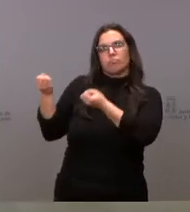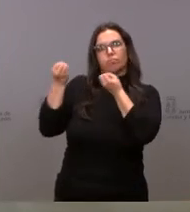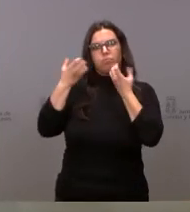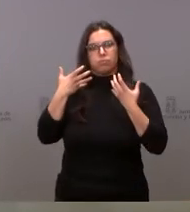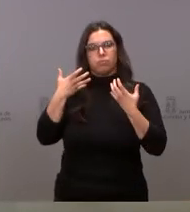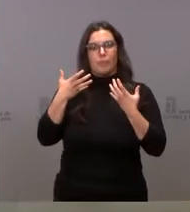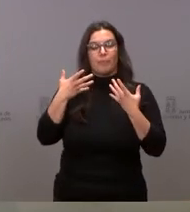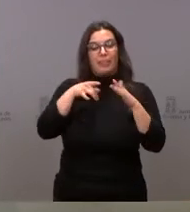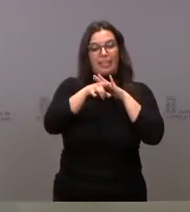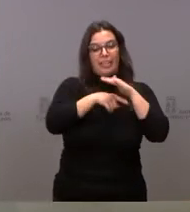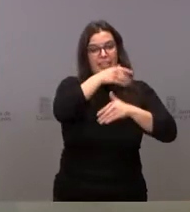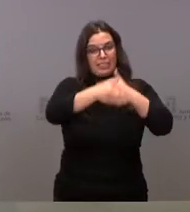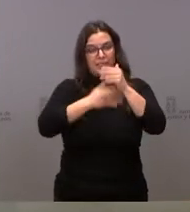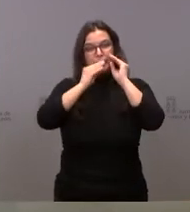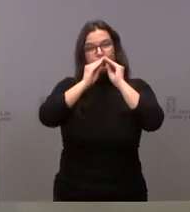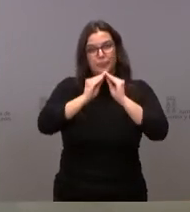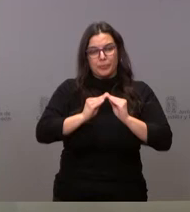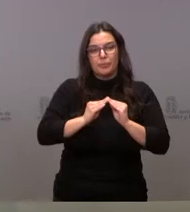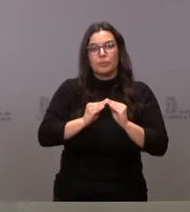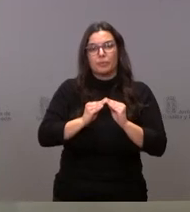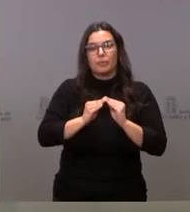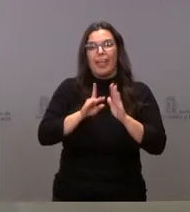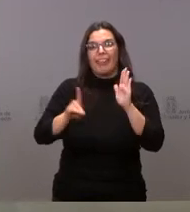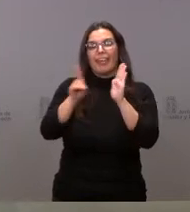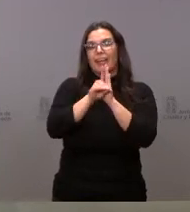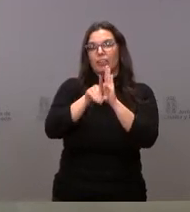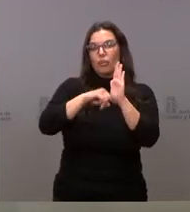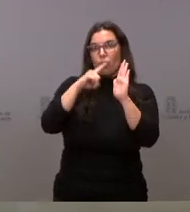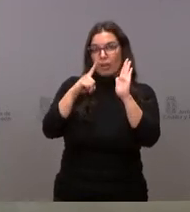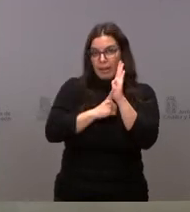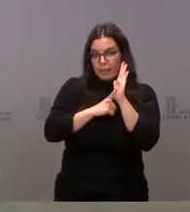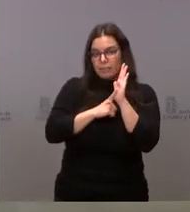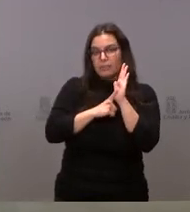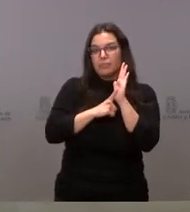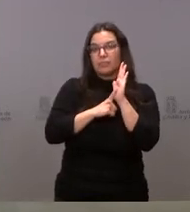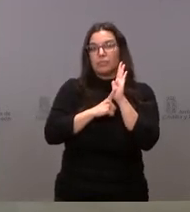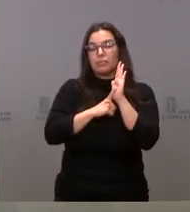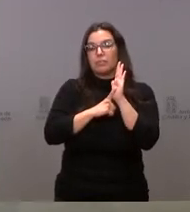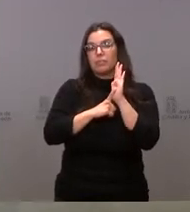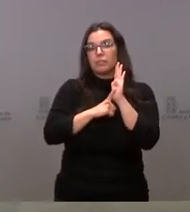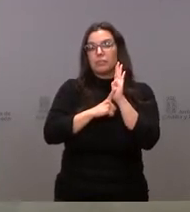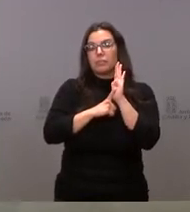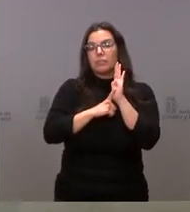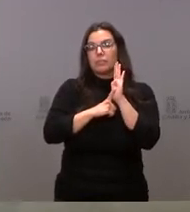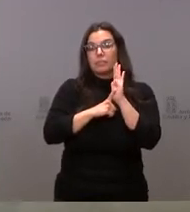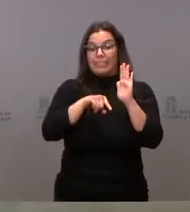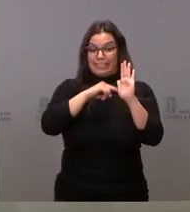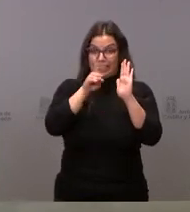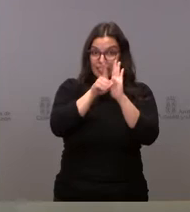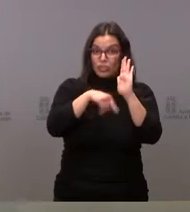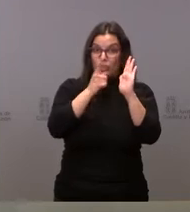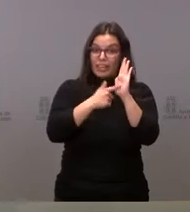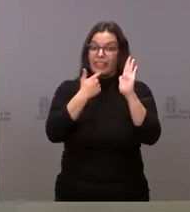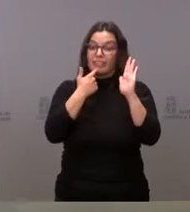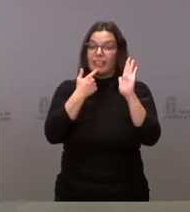de elaboración del decreto ley por el cual y aumentan las retribuciones de los empleados